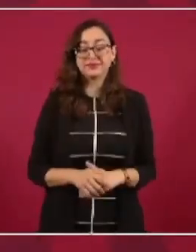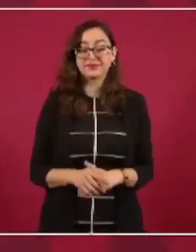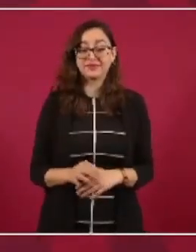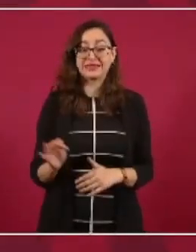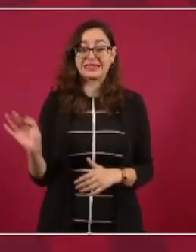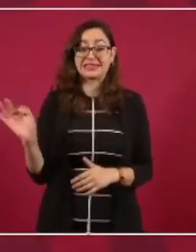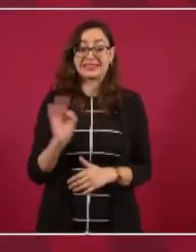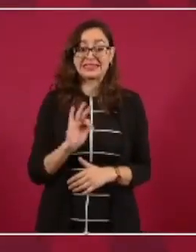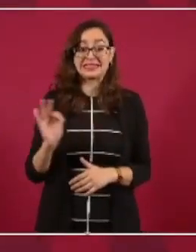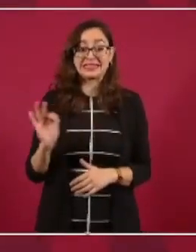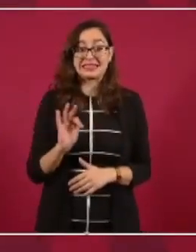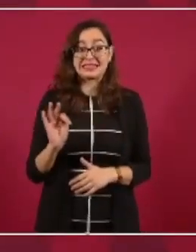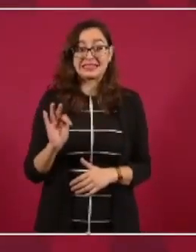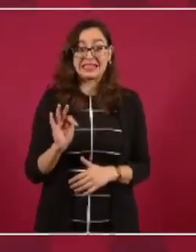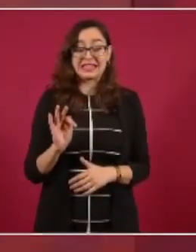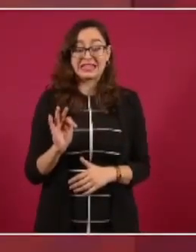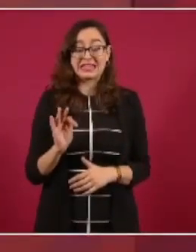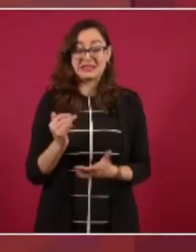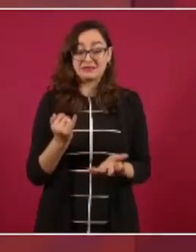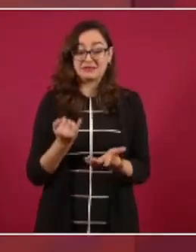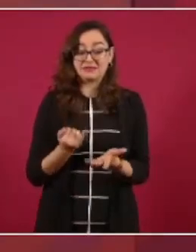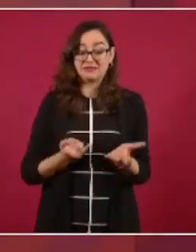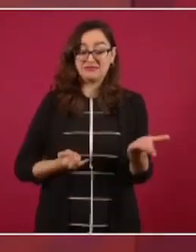significado una violación